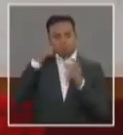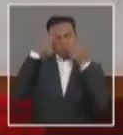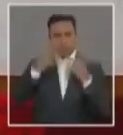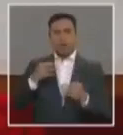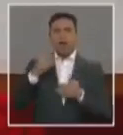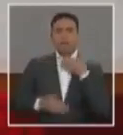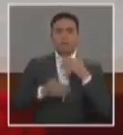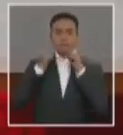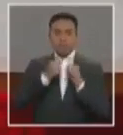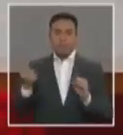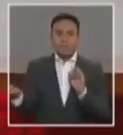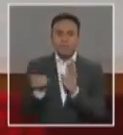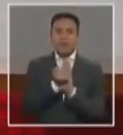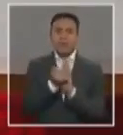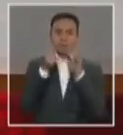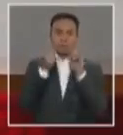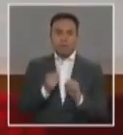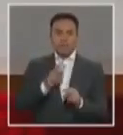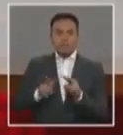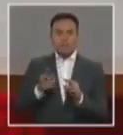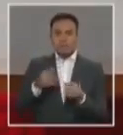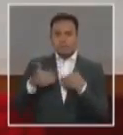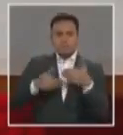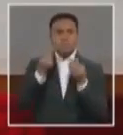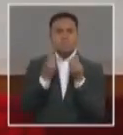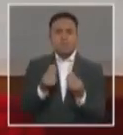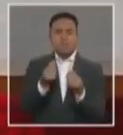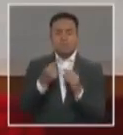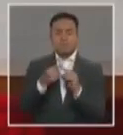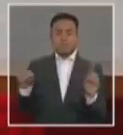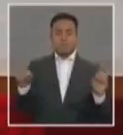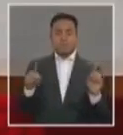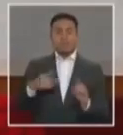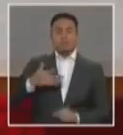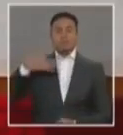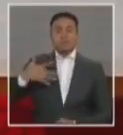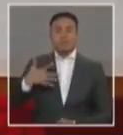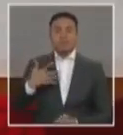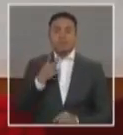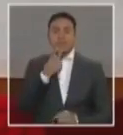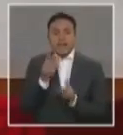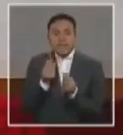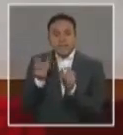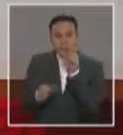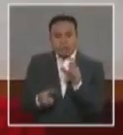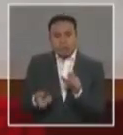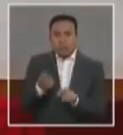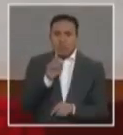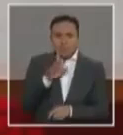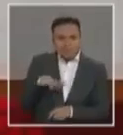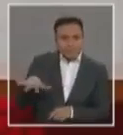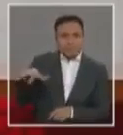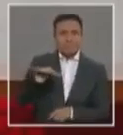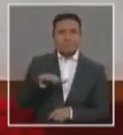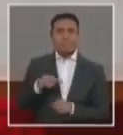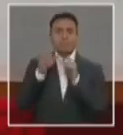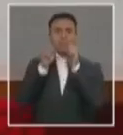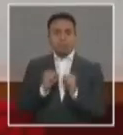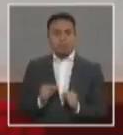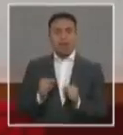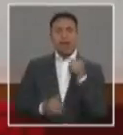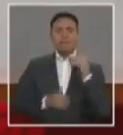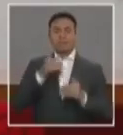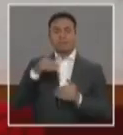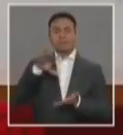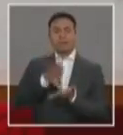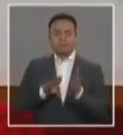igual eh convengamos que todos los avances a los trabajadores siempre el empresariado va a poner sus trabas ahí para que no no